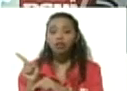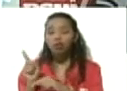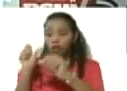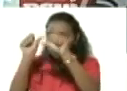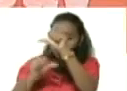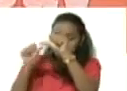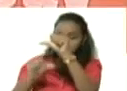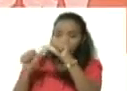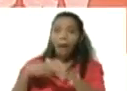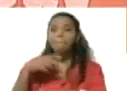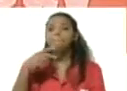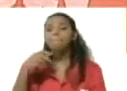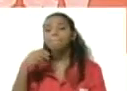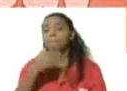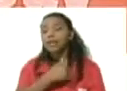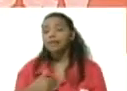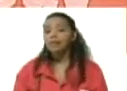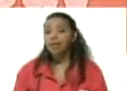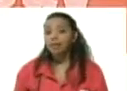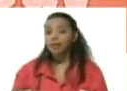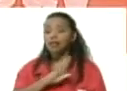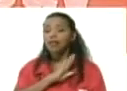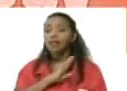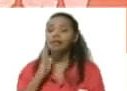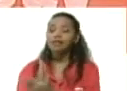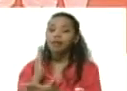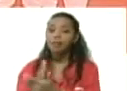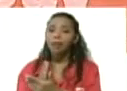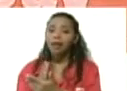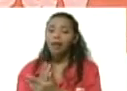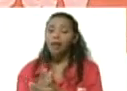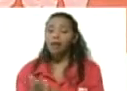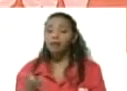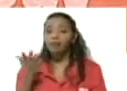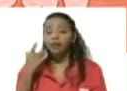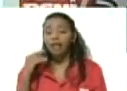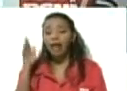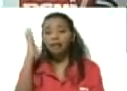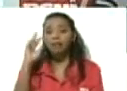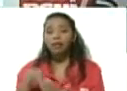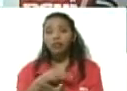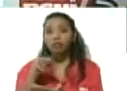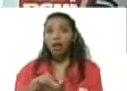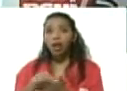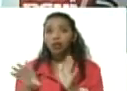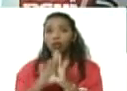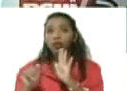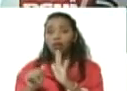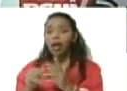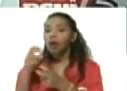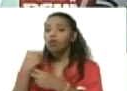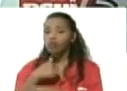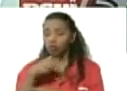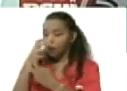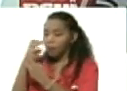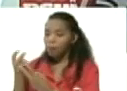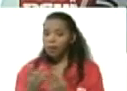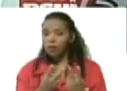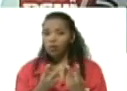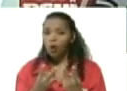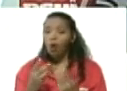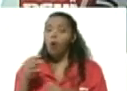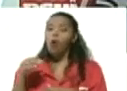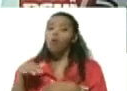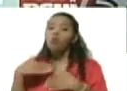el presidente tendrá siempre la instancia de la Asamblea Nacional Constituyente. Ahí será bienvenido, nosotros le daremos la bienvenida cuando el